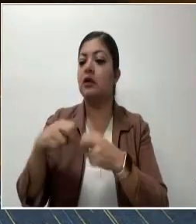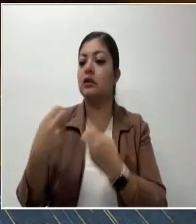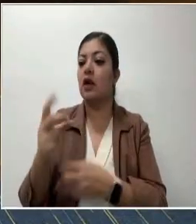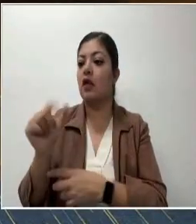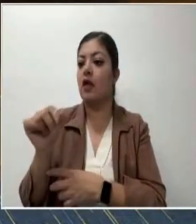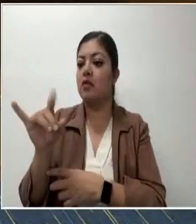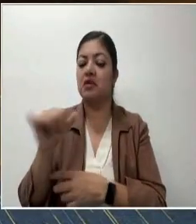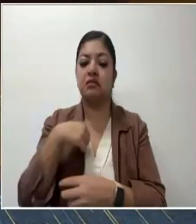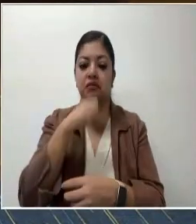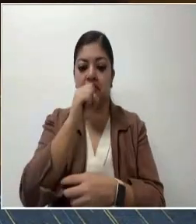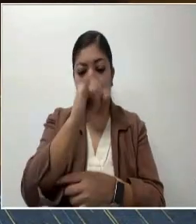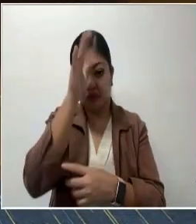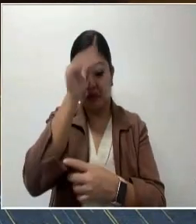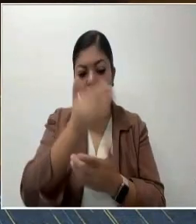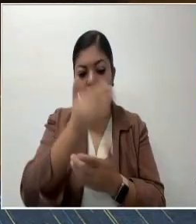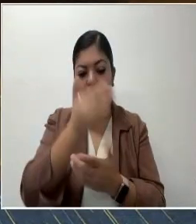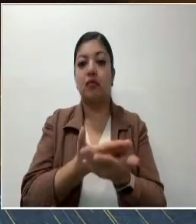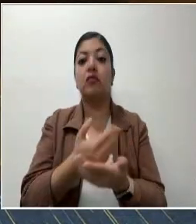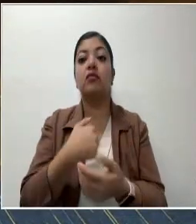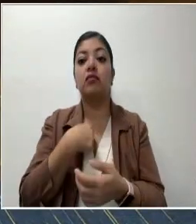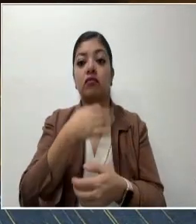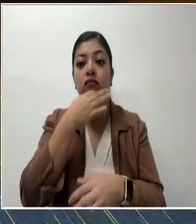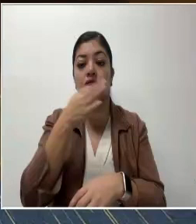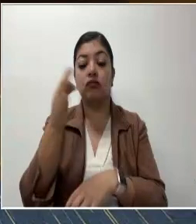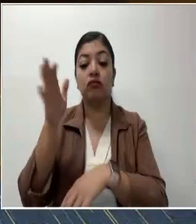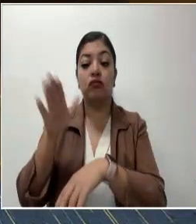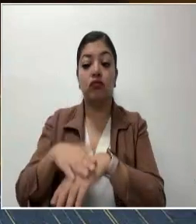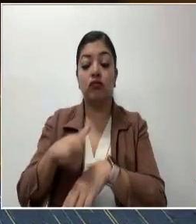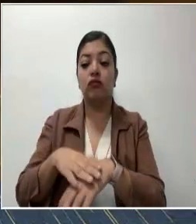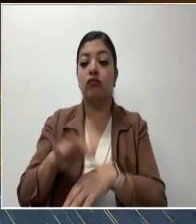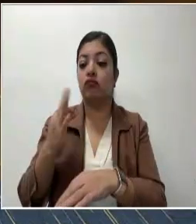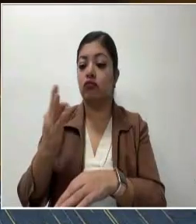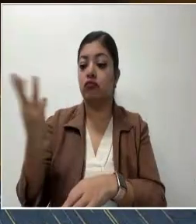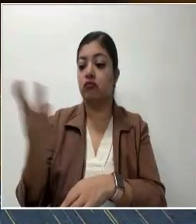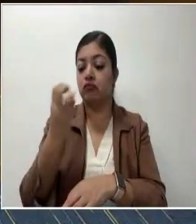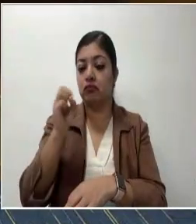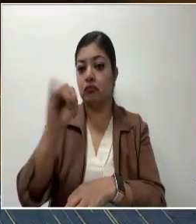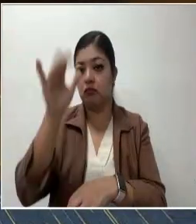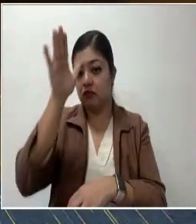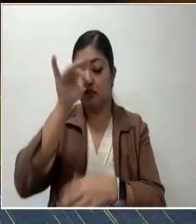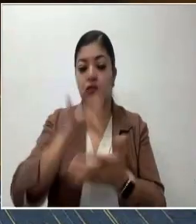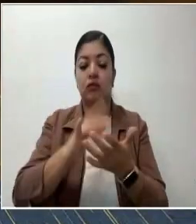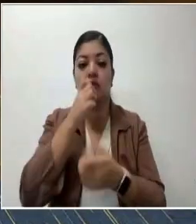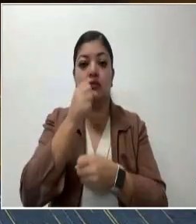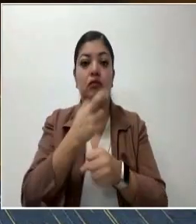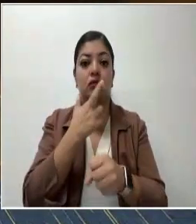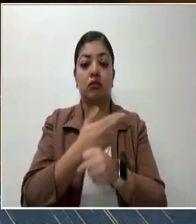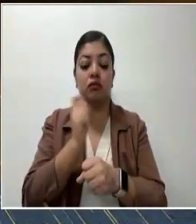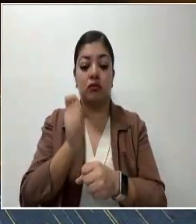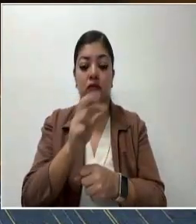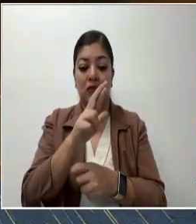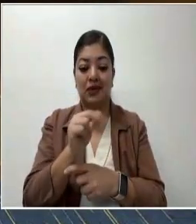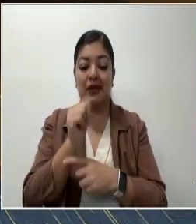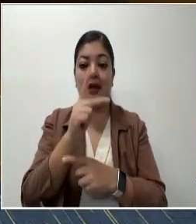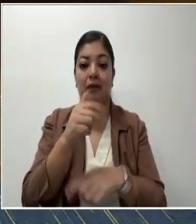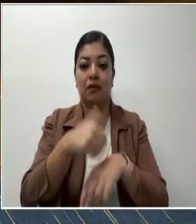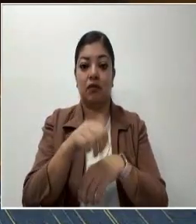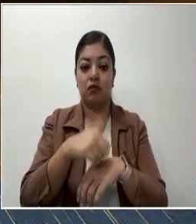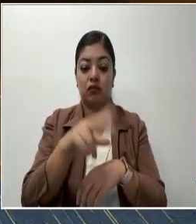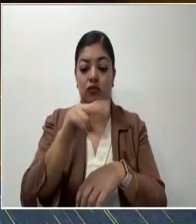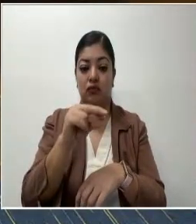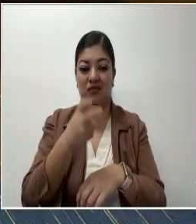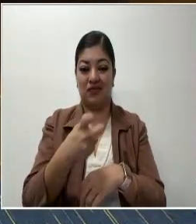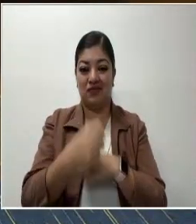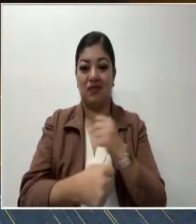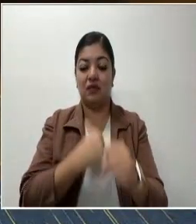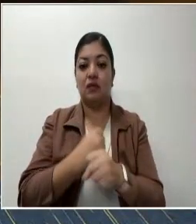proyecto de cuenta magistrado presente informo que el proyecto de la cuenta ha sido aprobado por unanimidad de votos Gracias secretario en consecuencia en el recurso de apelación 80 de la presente anualidad se